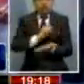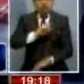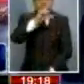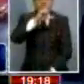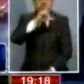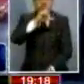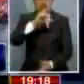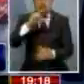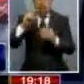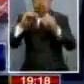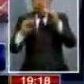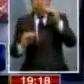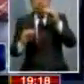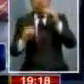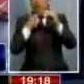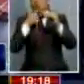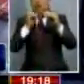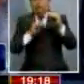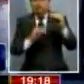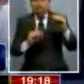ganan. ¿O no?